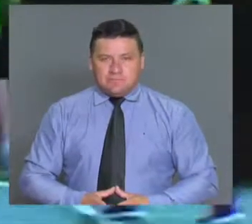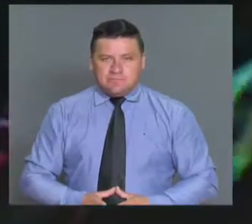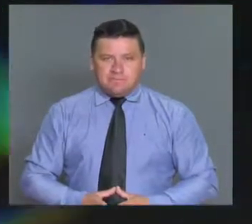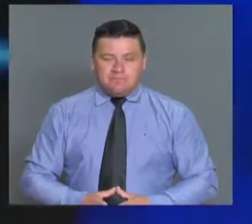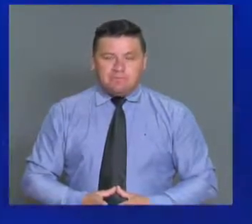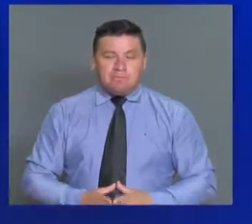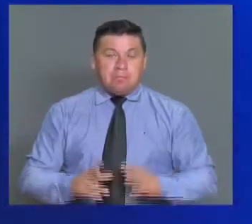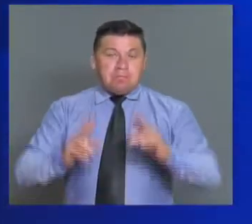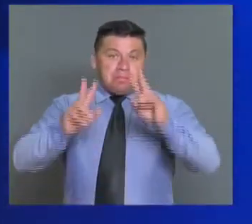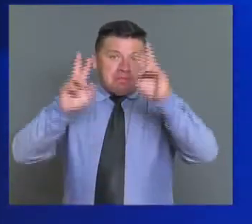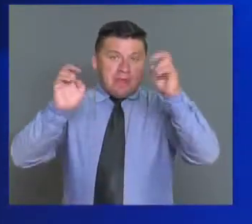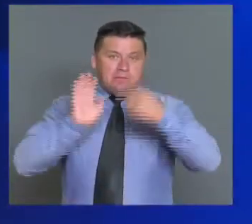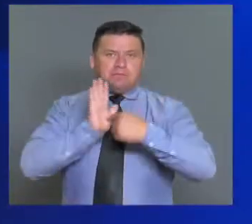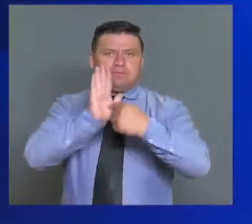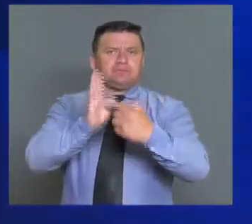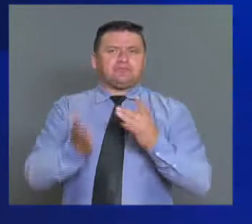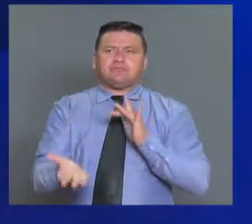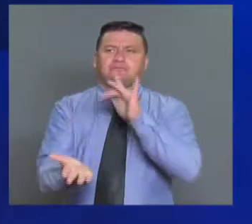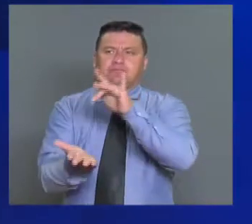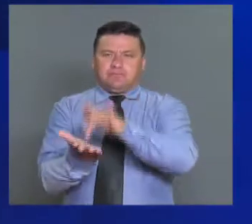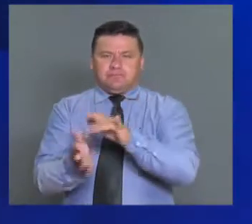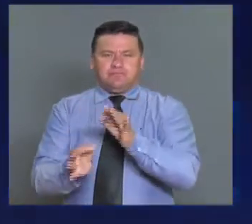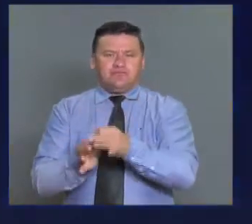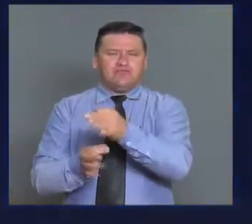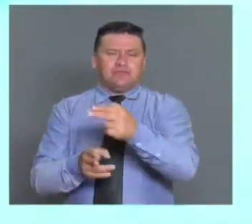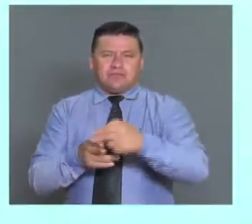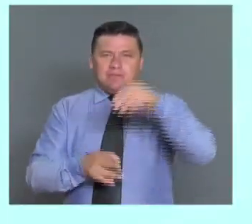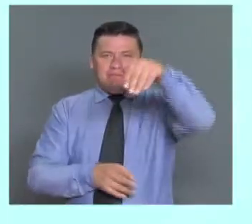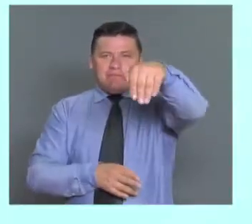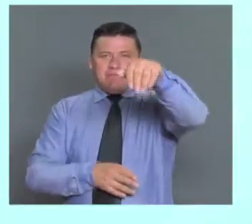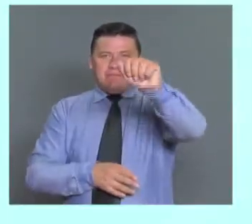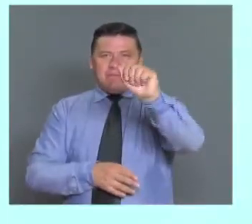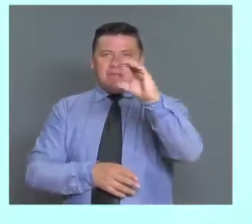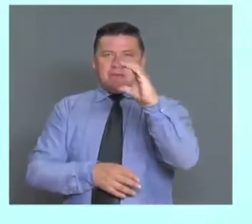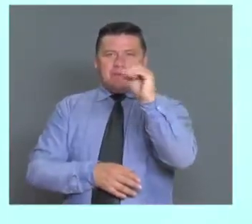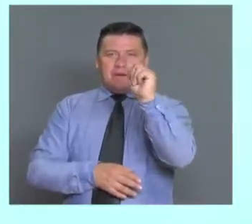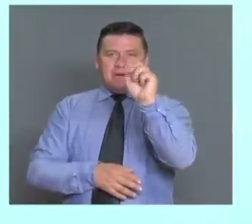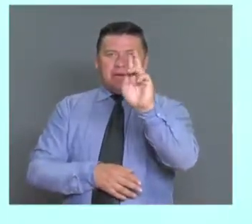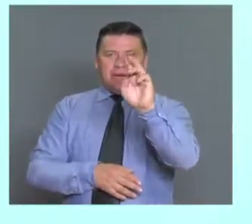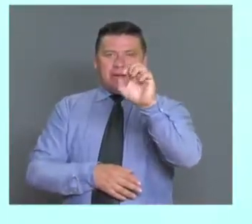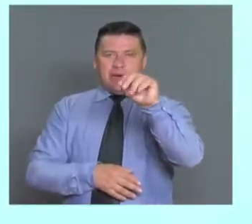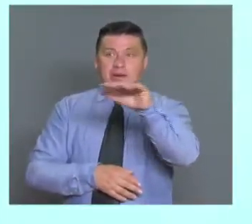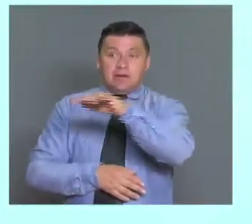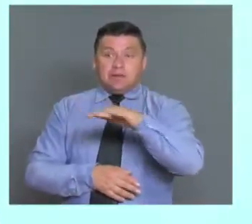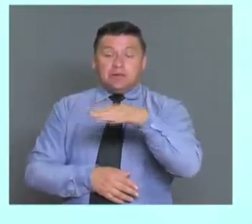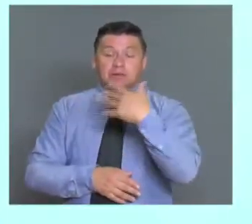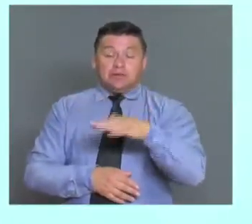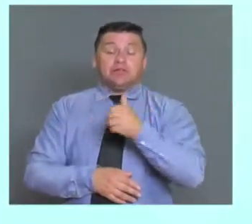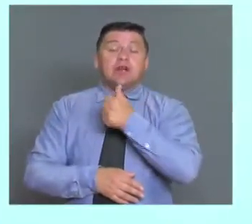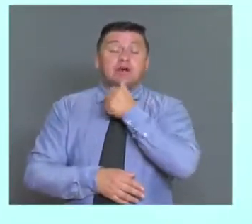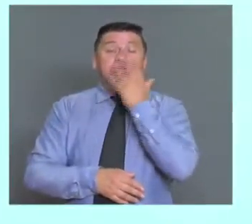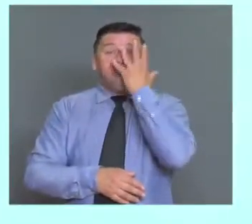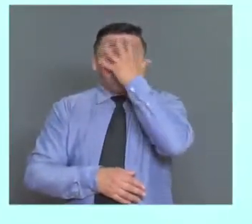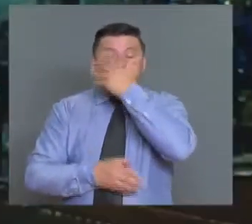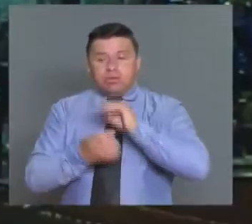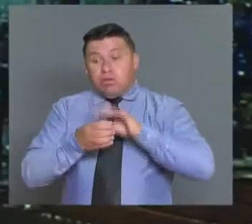Nuestro siguiente destino fue el municipio de La Macarena, un lugar donde el resplandor de las aguas coloridas de Caño Cristales recibió al equipo de